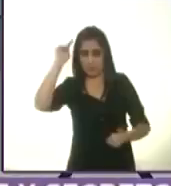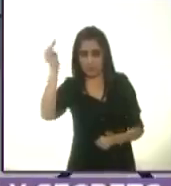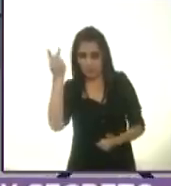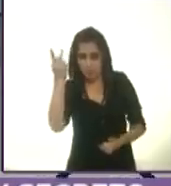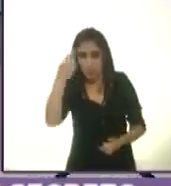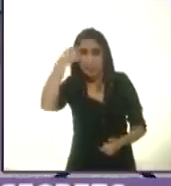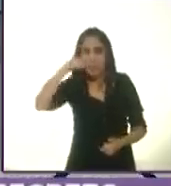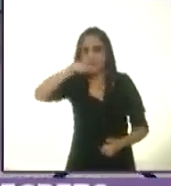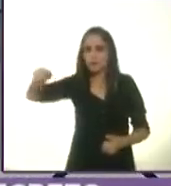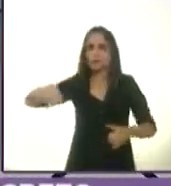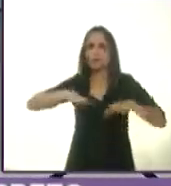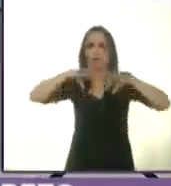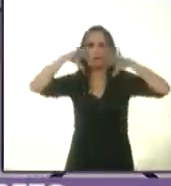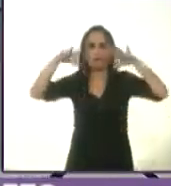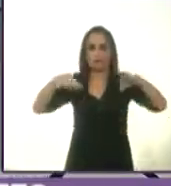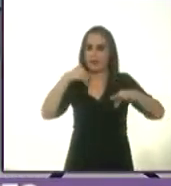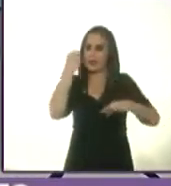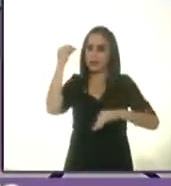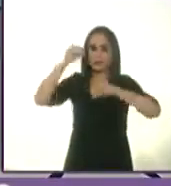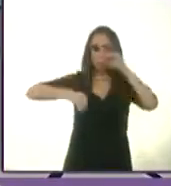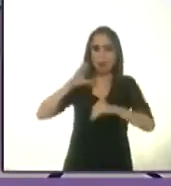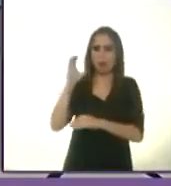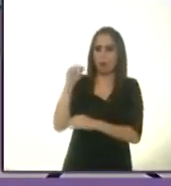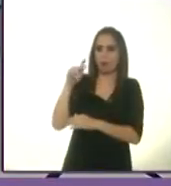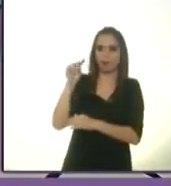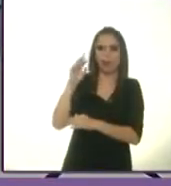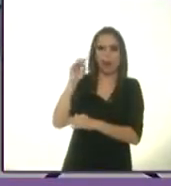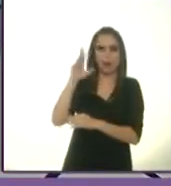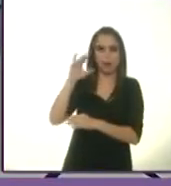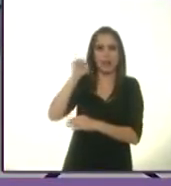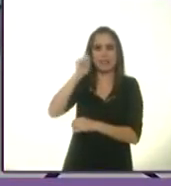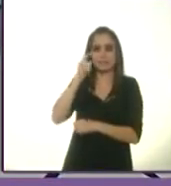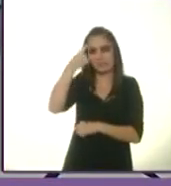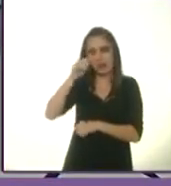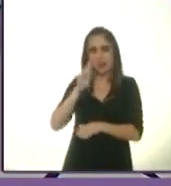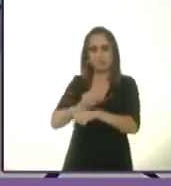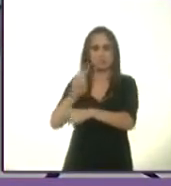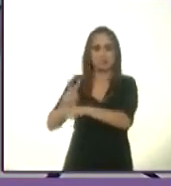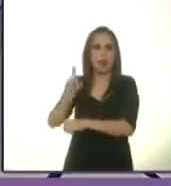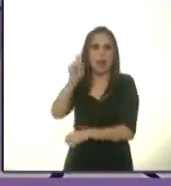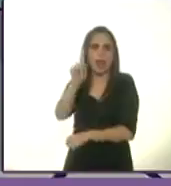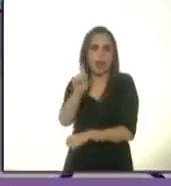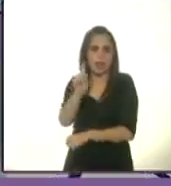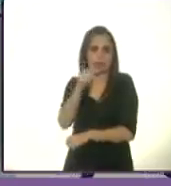funde se forme esta contraloría ciudadana en favor del agua